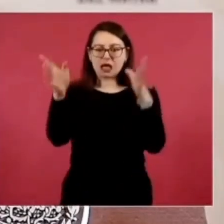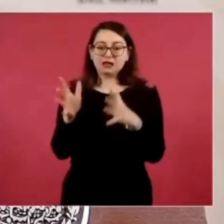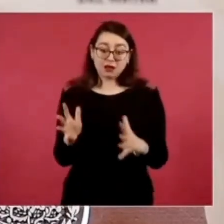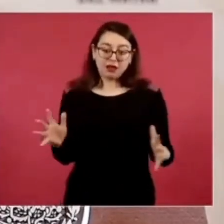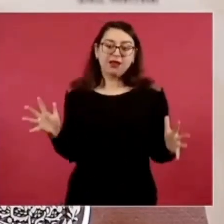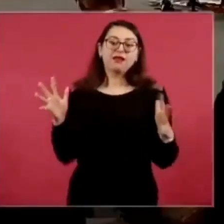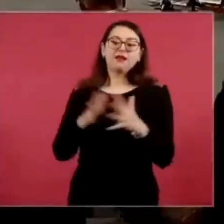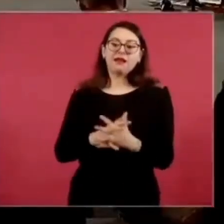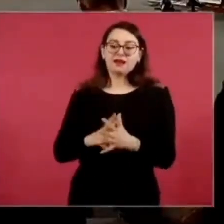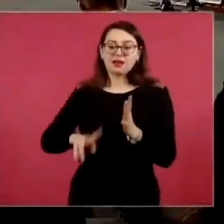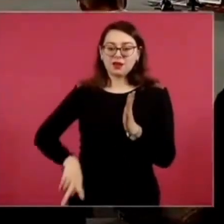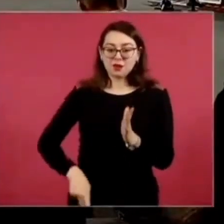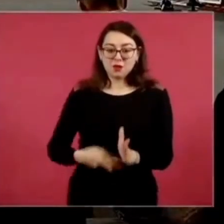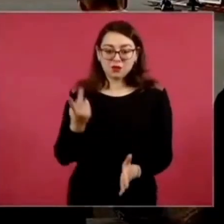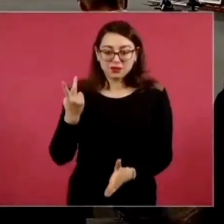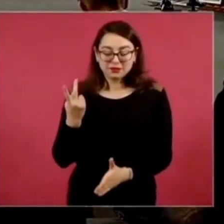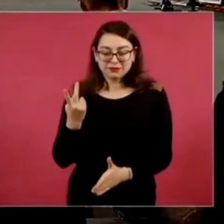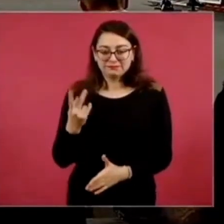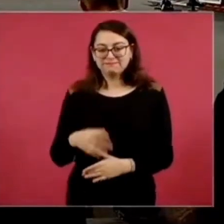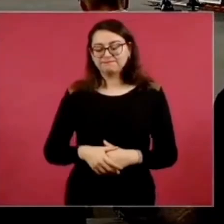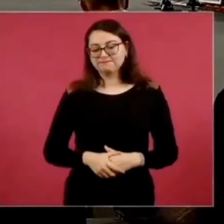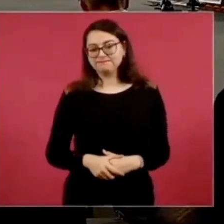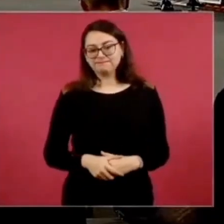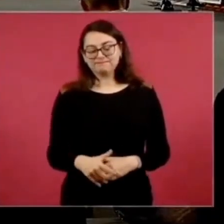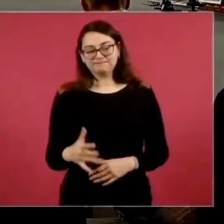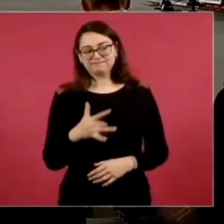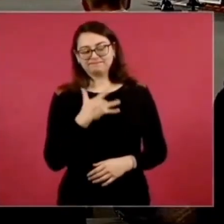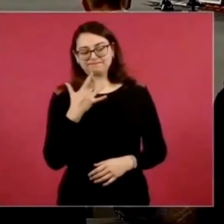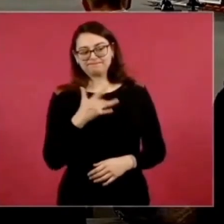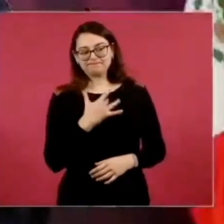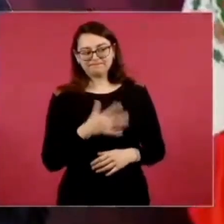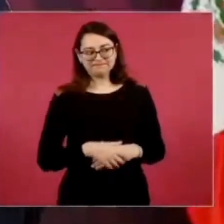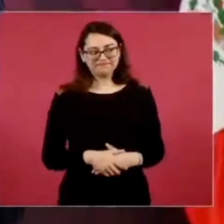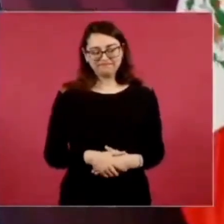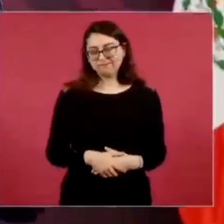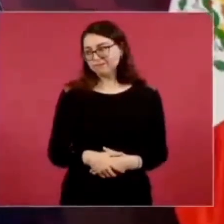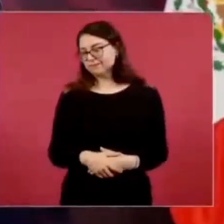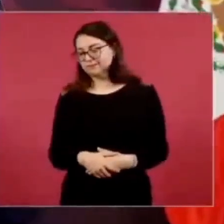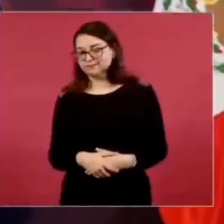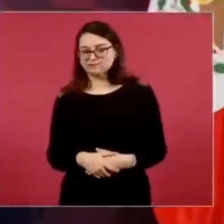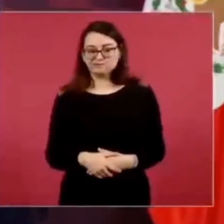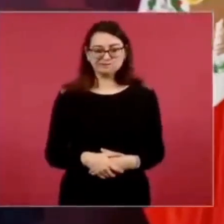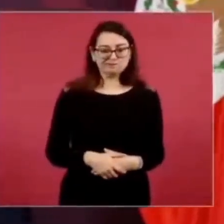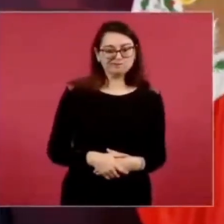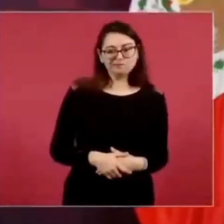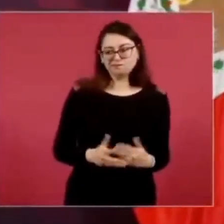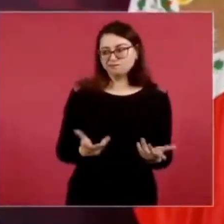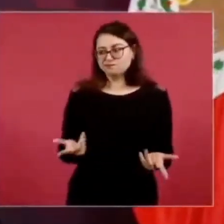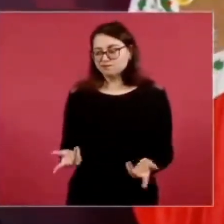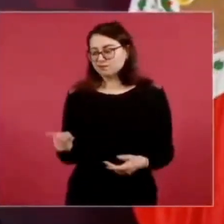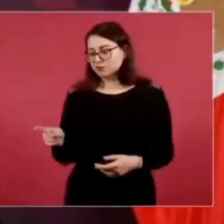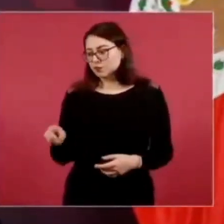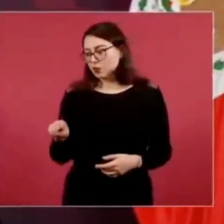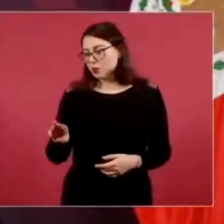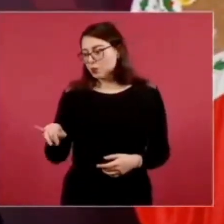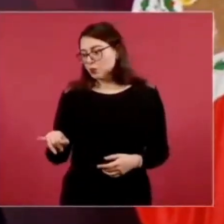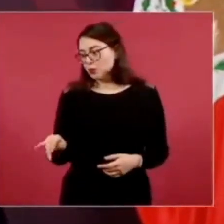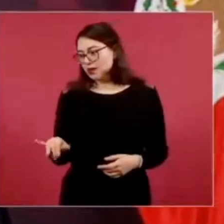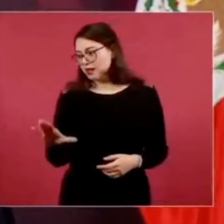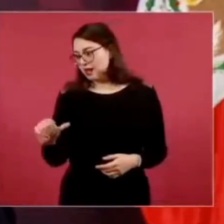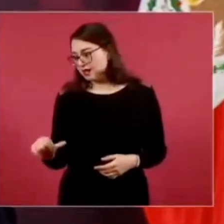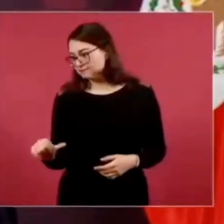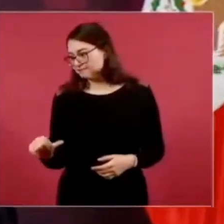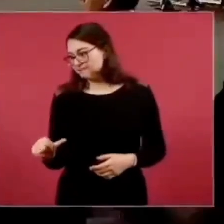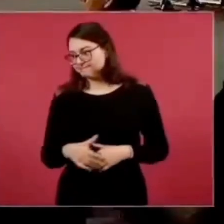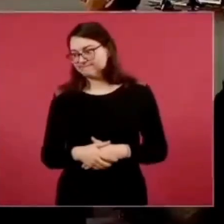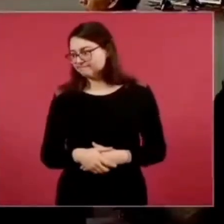Entonces, tiene la otra opción, que es Manuel Ávila Camacho, que estaba cercano a él. Pero distante de él. También,